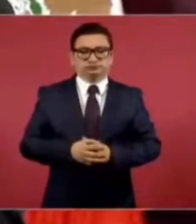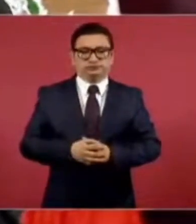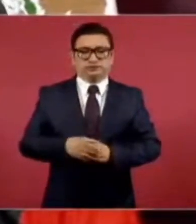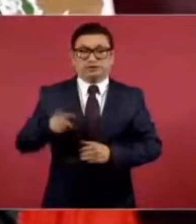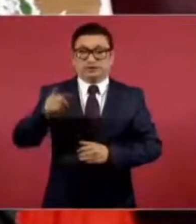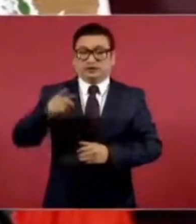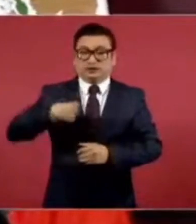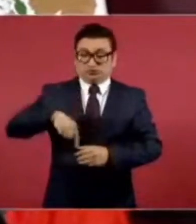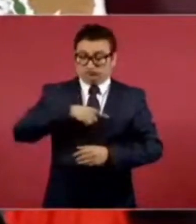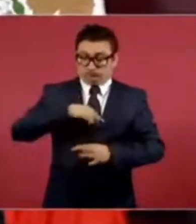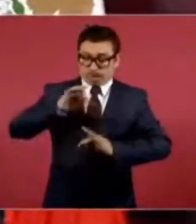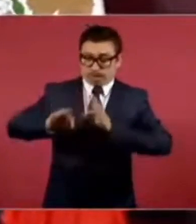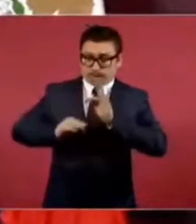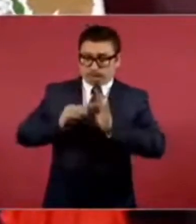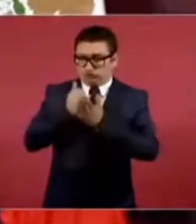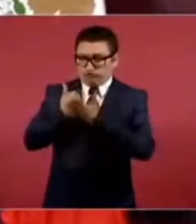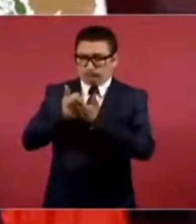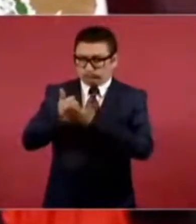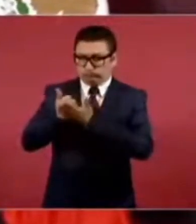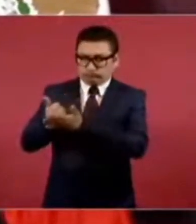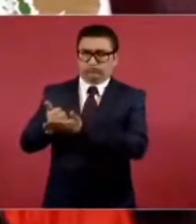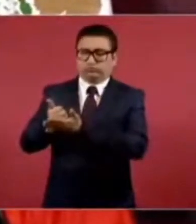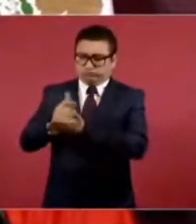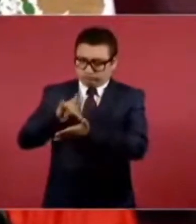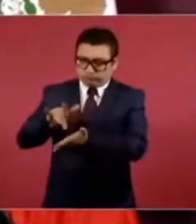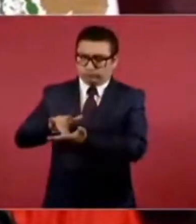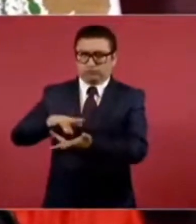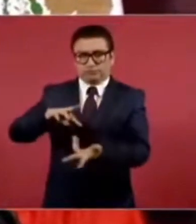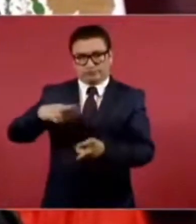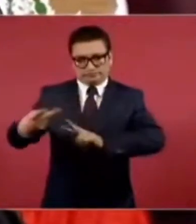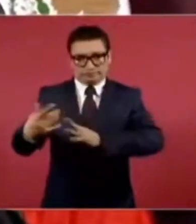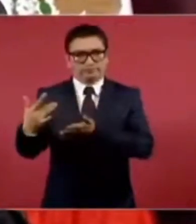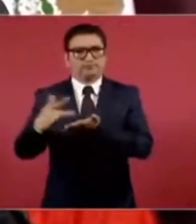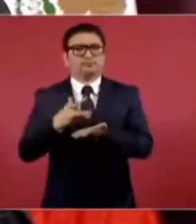sabe uno que se va a contar con el pueblo.